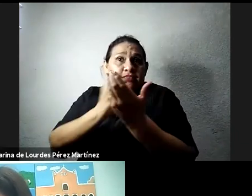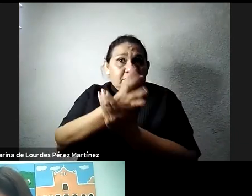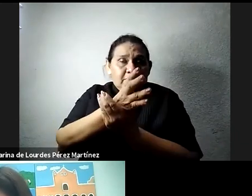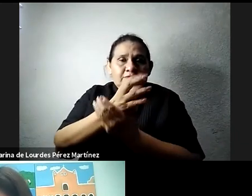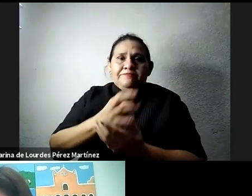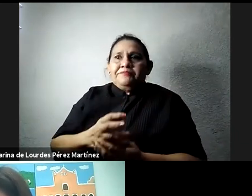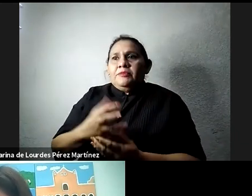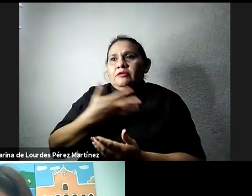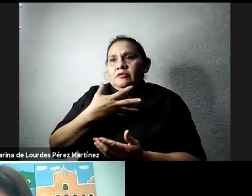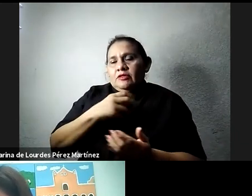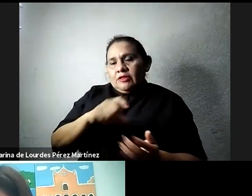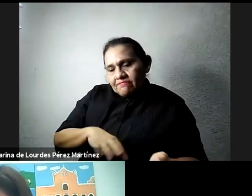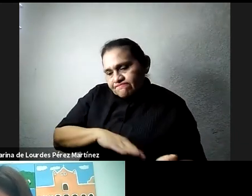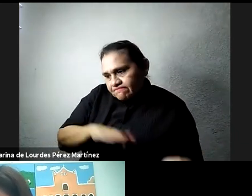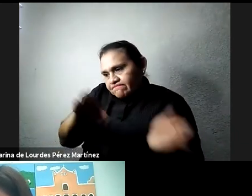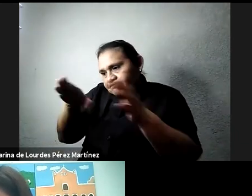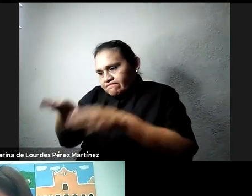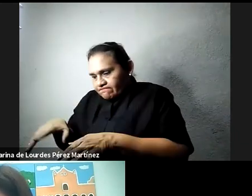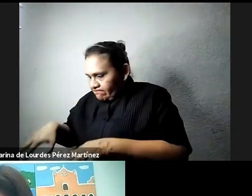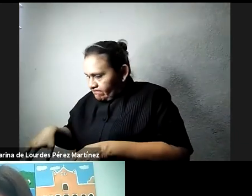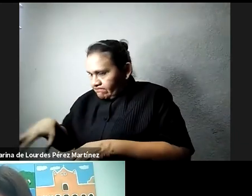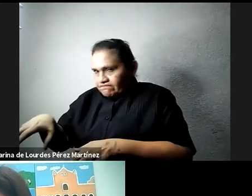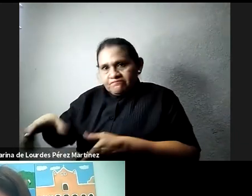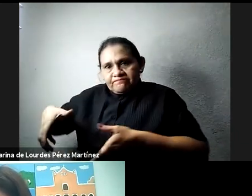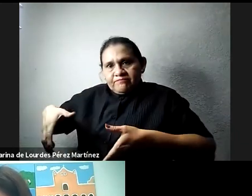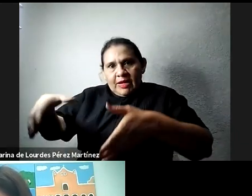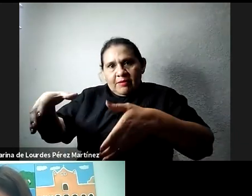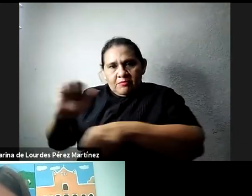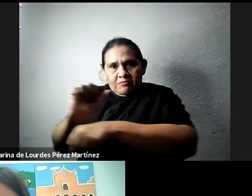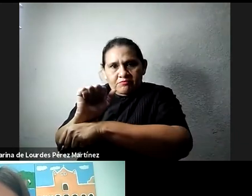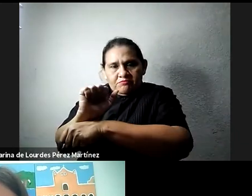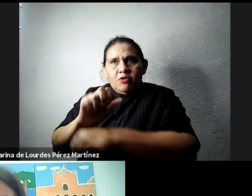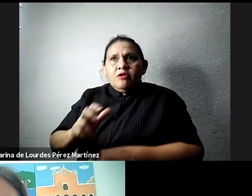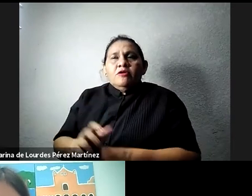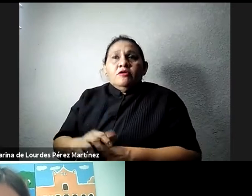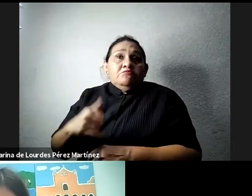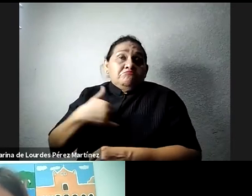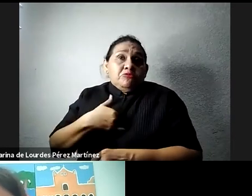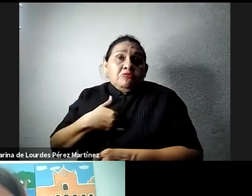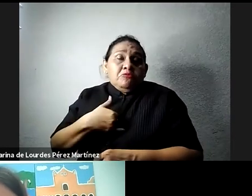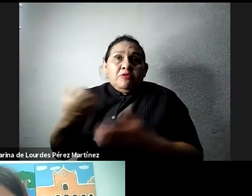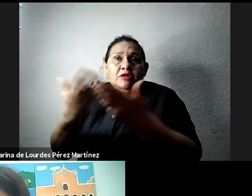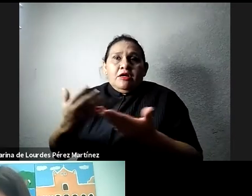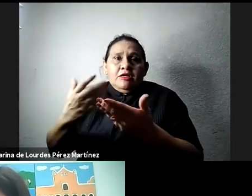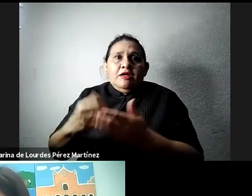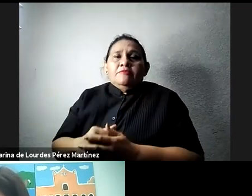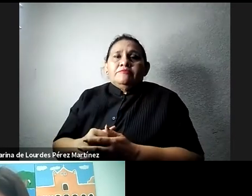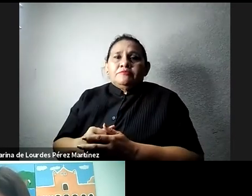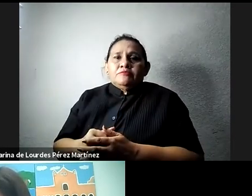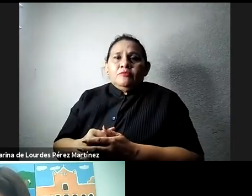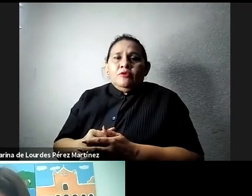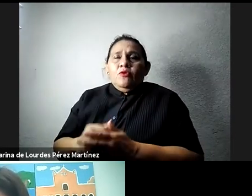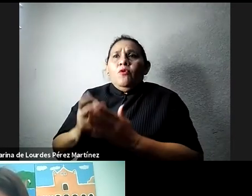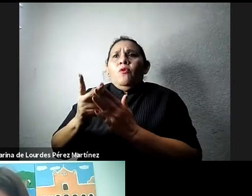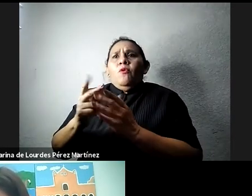pues se tiene que bajar al arroyo vehicular. Entonces, esto es yo lo que haría algo muy, muy fácil. Un